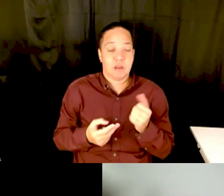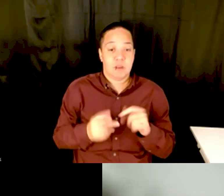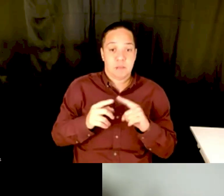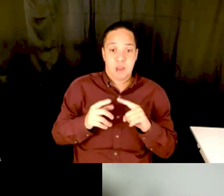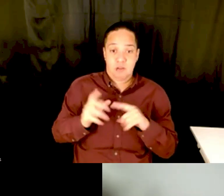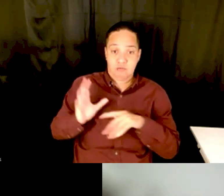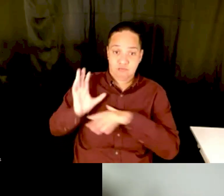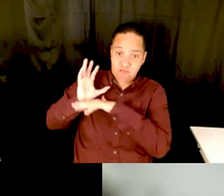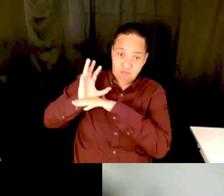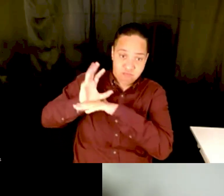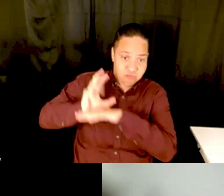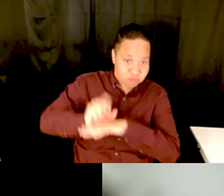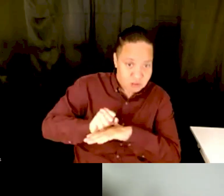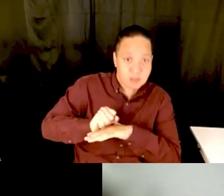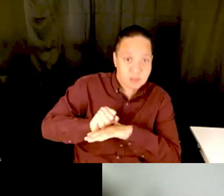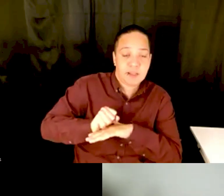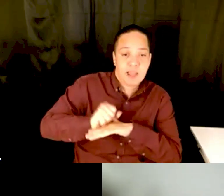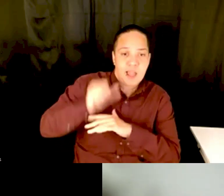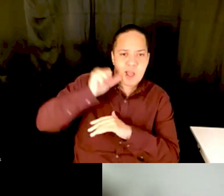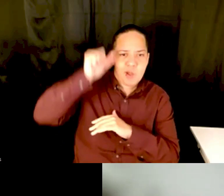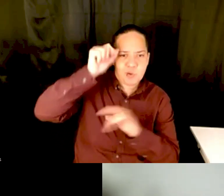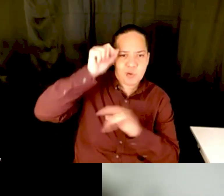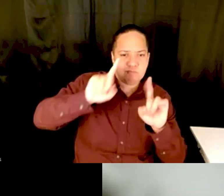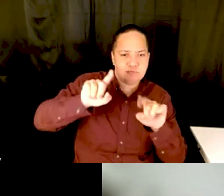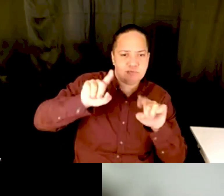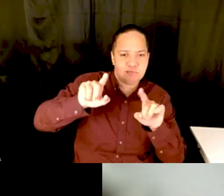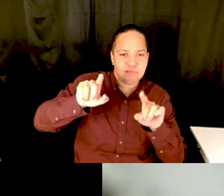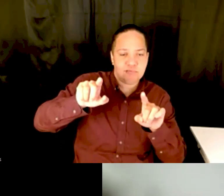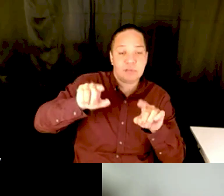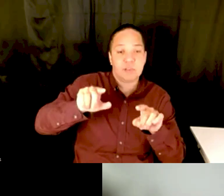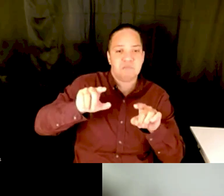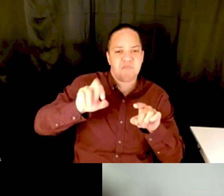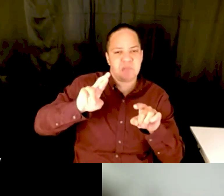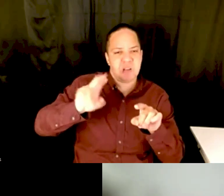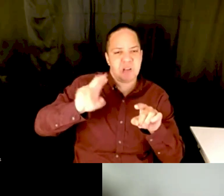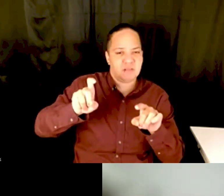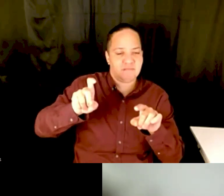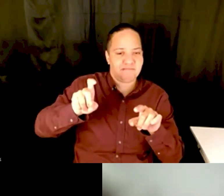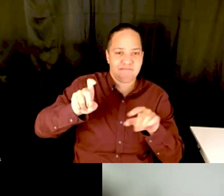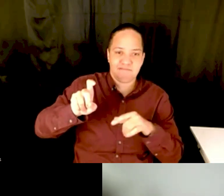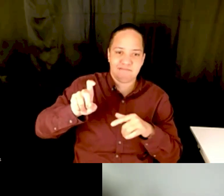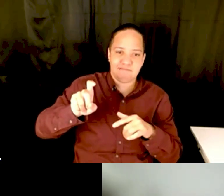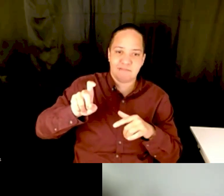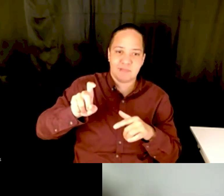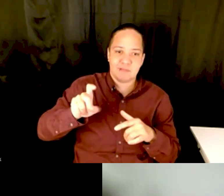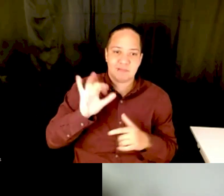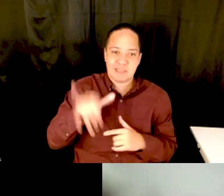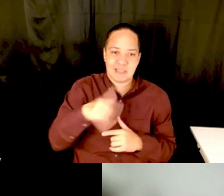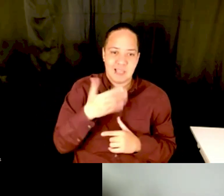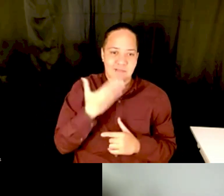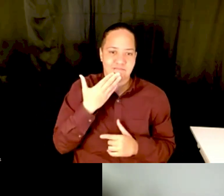costumbre un adulto va a un sitio a buscar una receta, yo creo que eso es mala práctica.